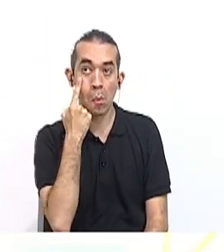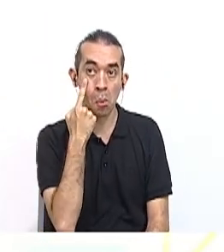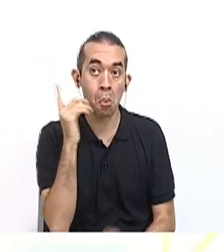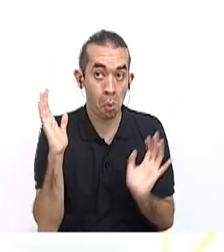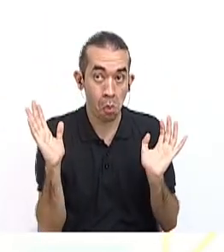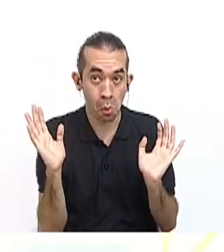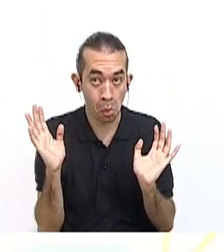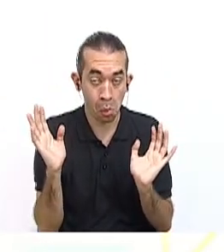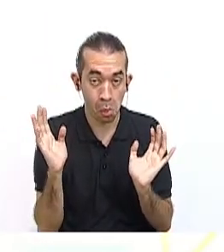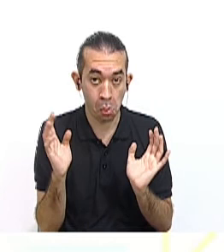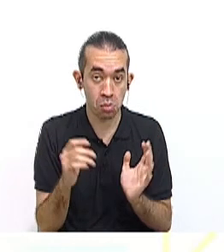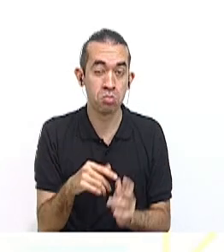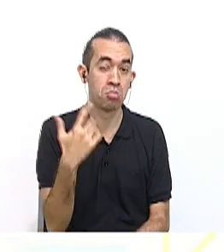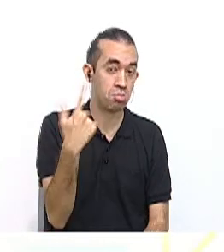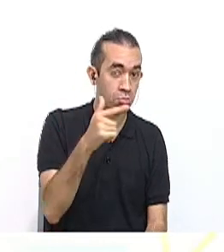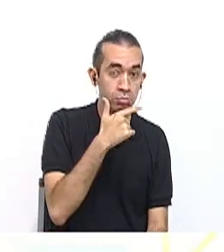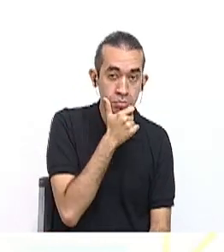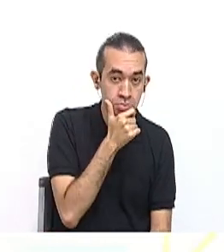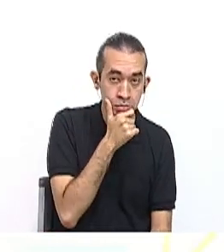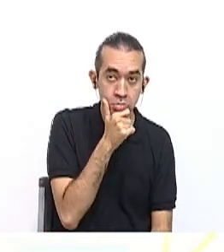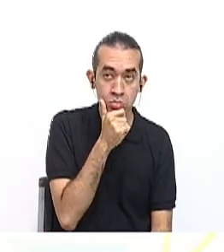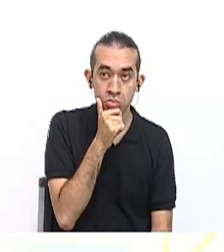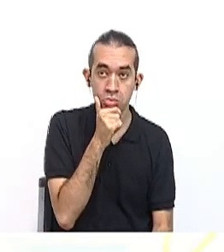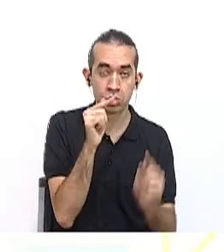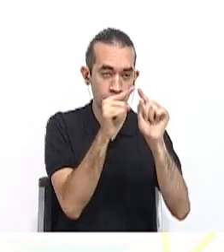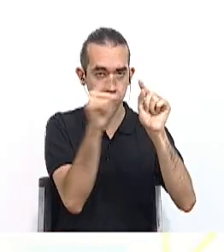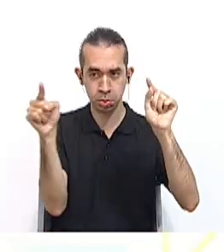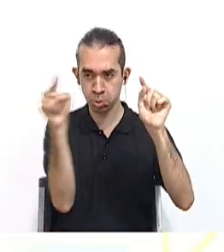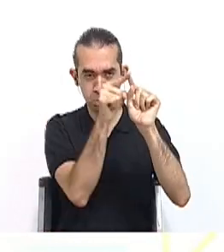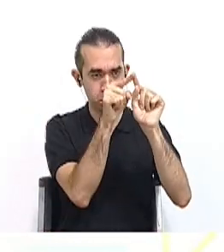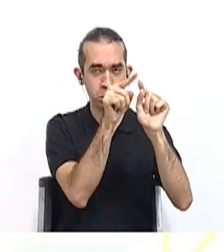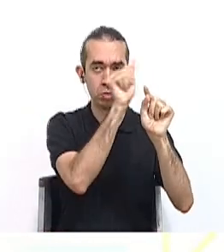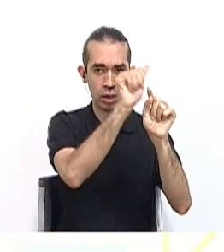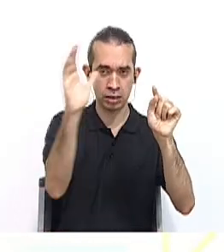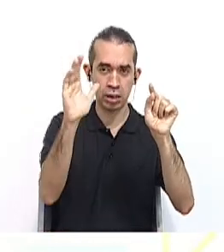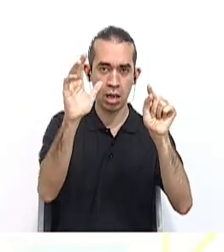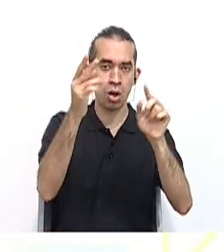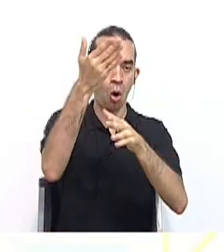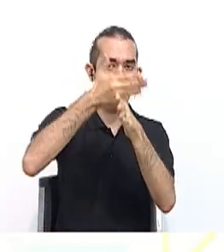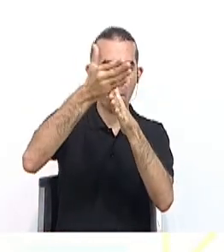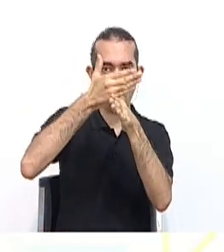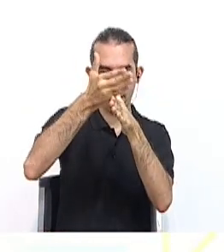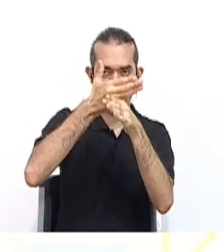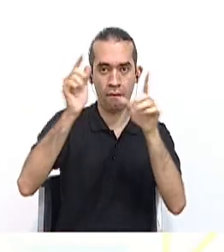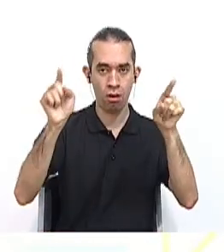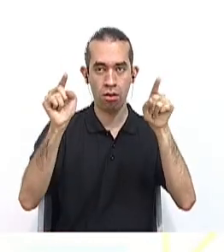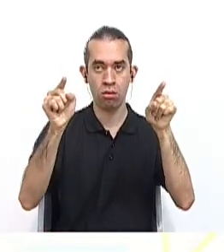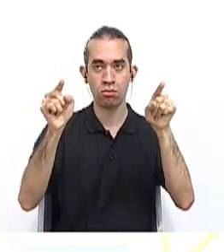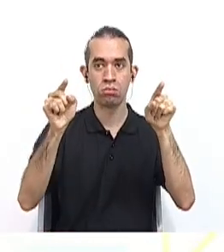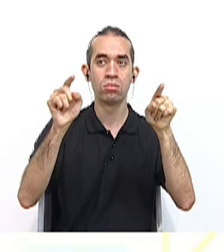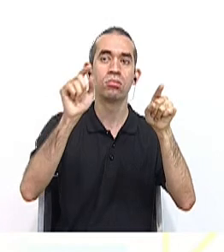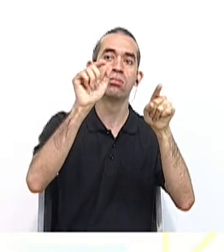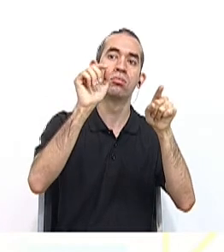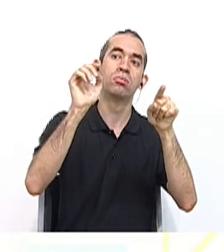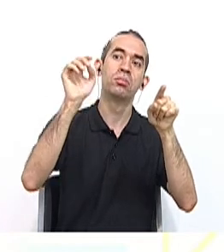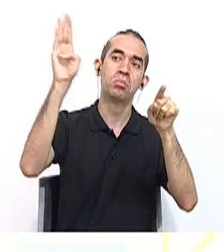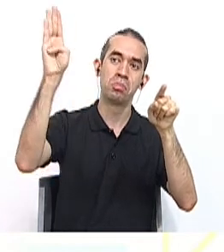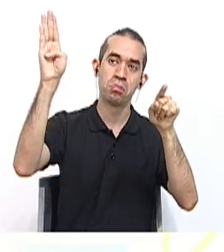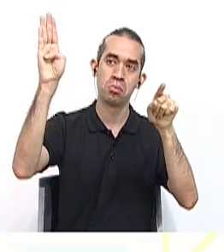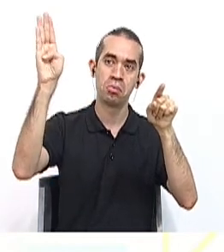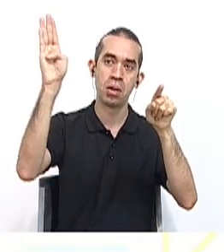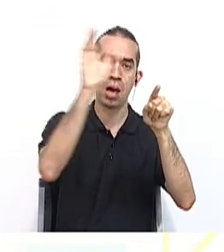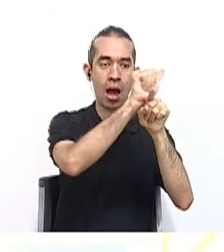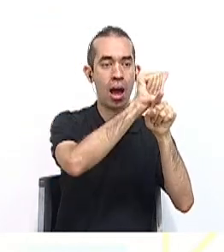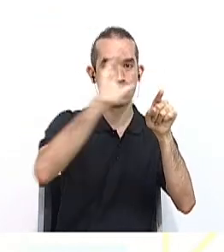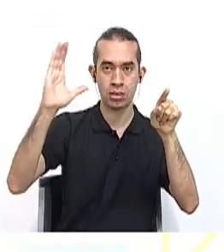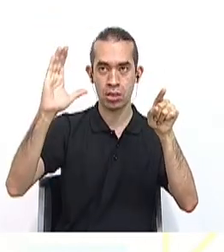tiene el triángulo. Tienen un lado común, el AC, y tienen el ángulo BAC